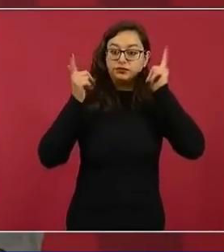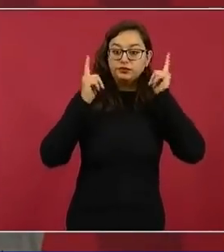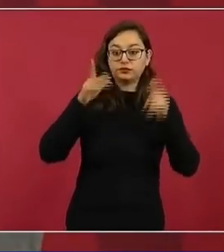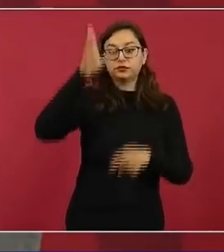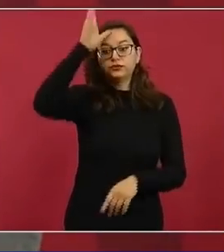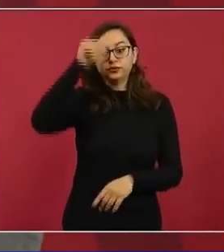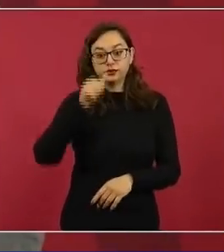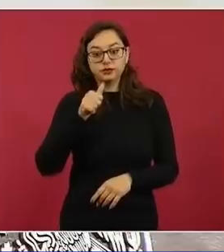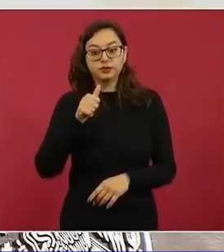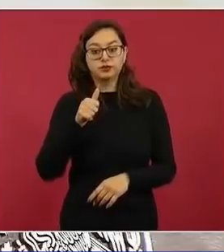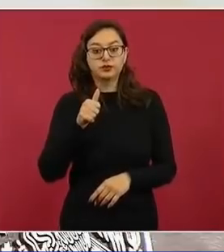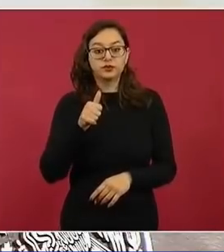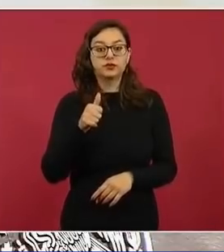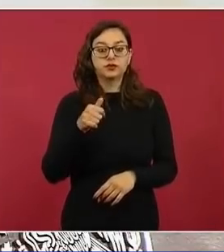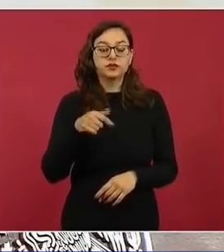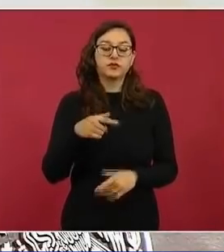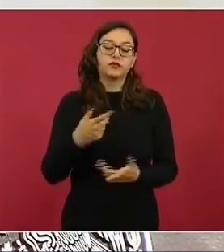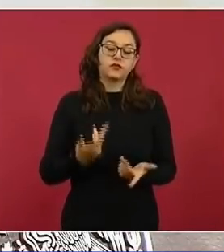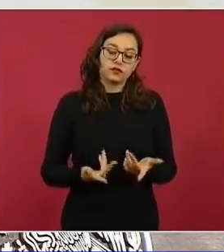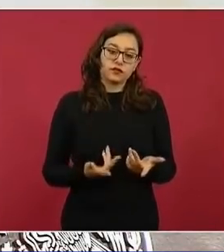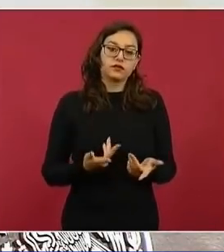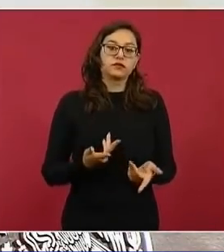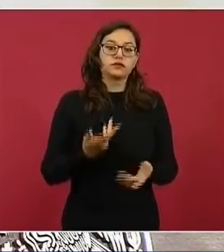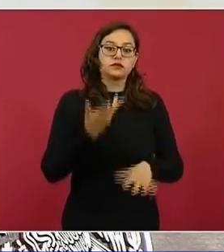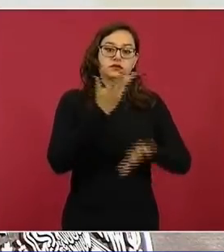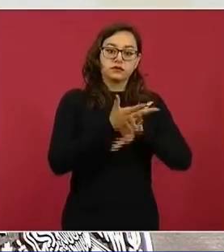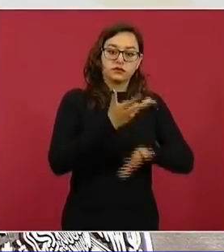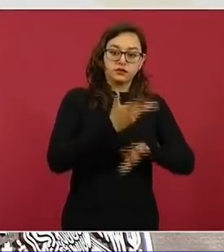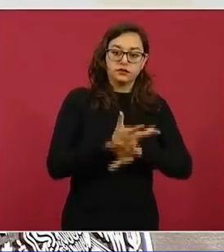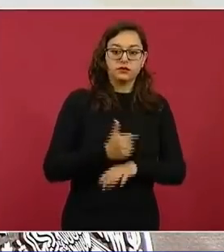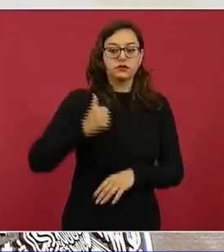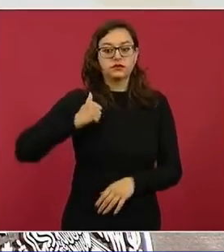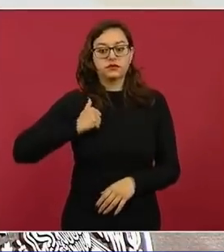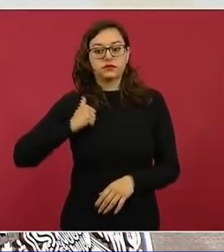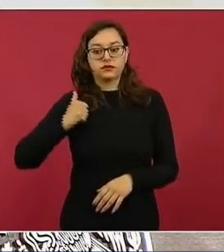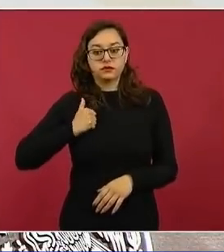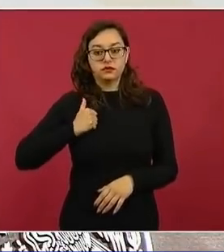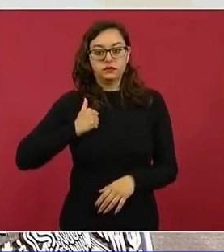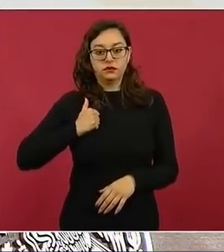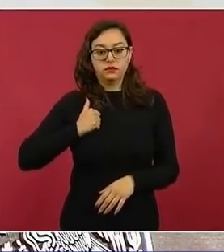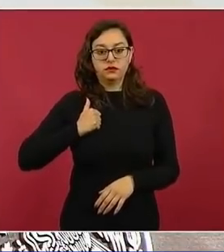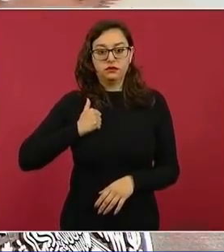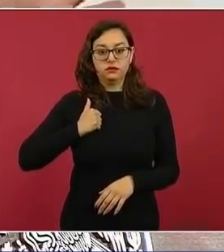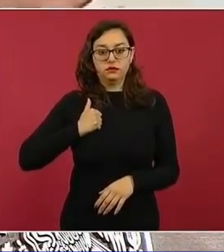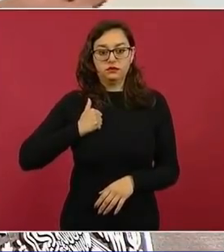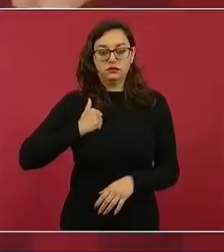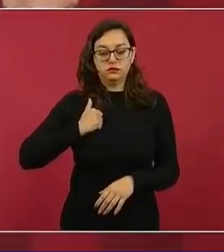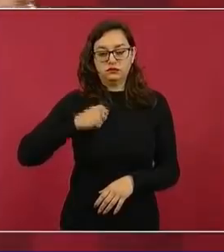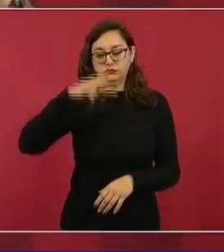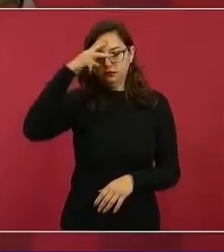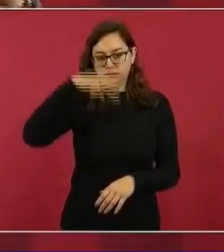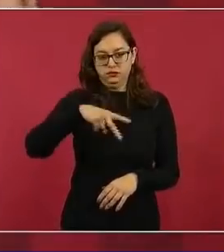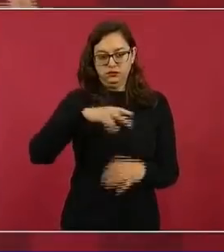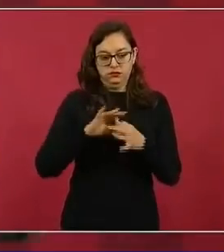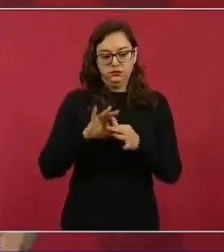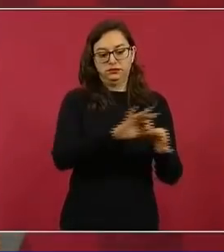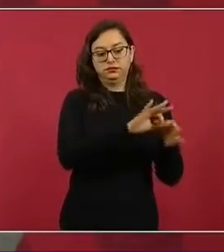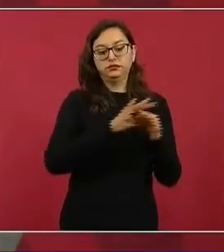en el caso de Estados Unidos, de Canadá y en